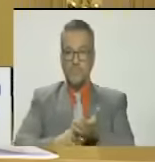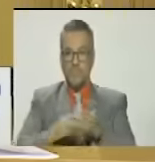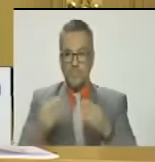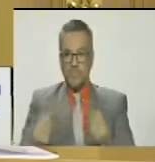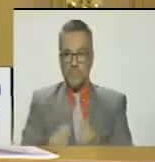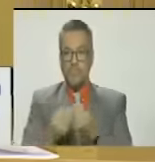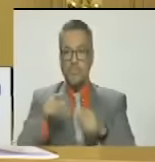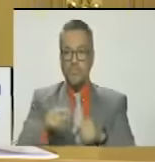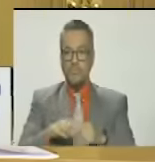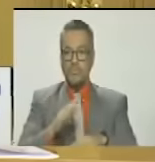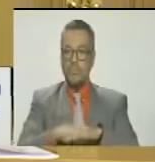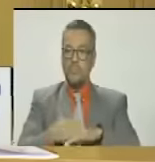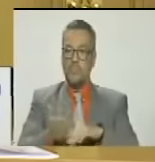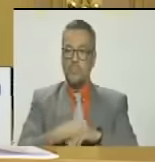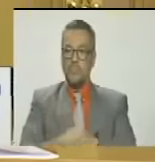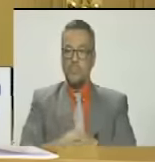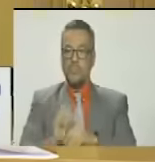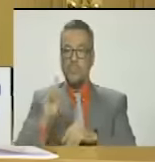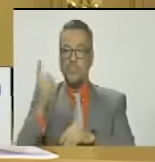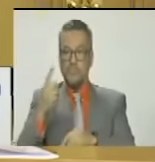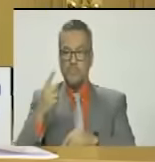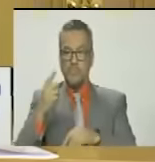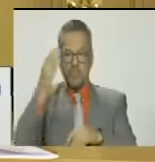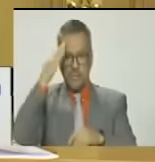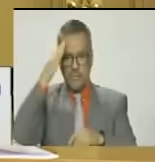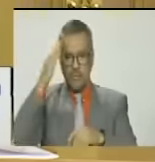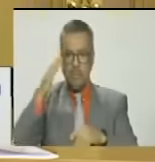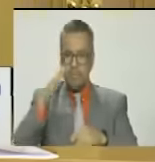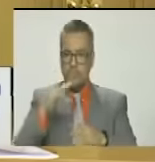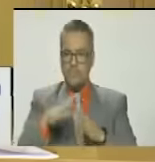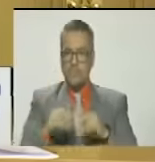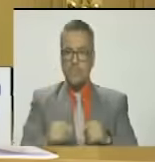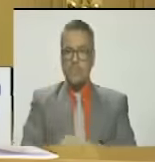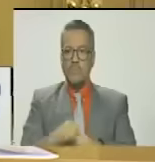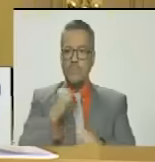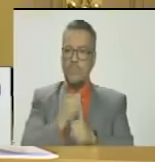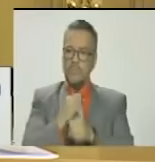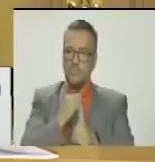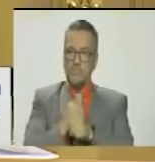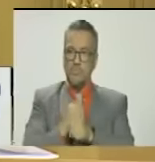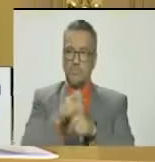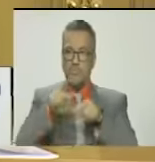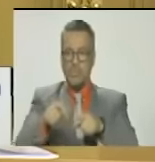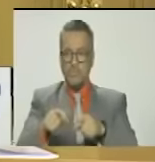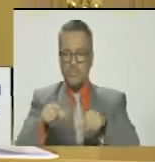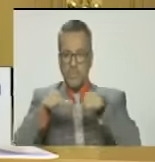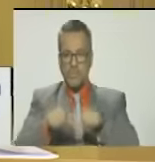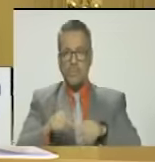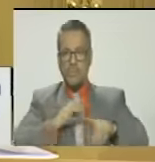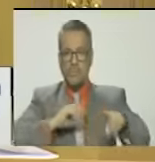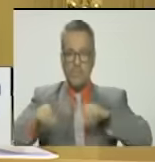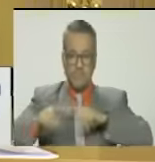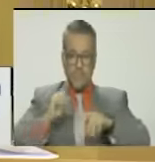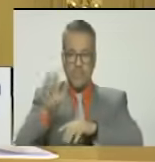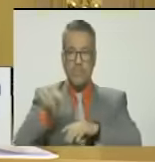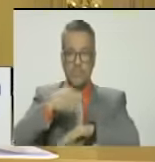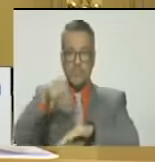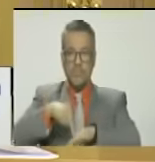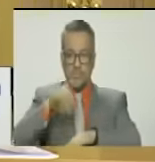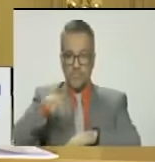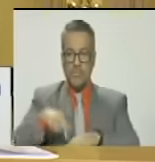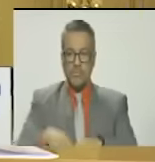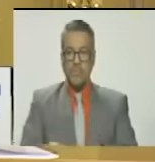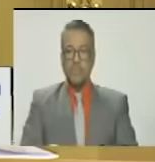nuevamente acá, porque primero quiero reconocerle los méritos a la actual Junta Directiva de esta Asamblea